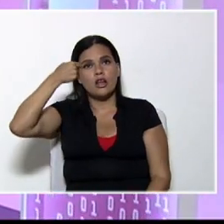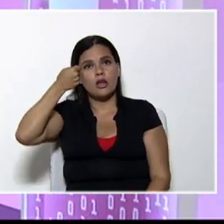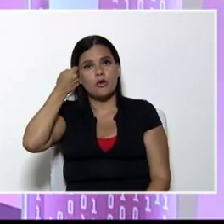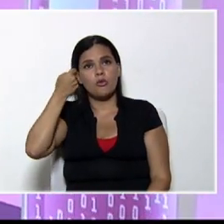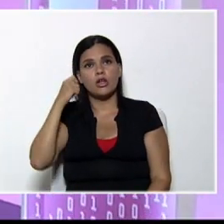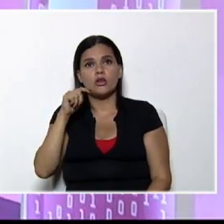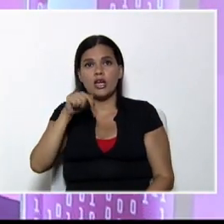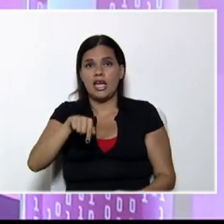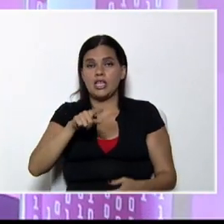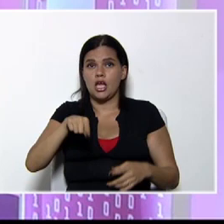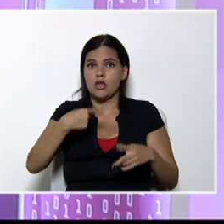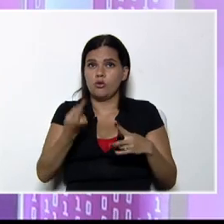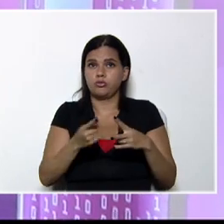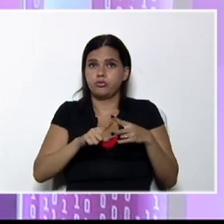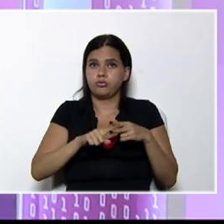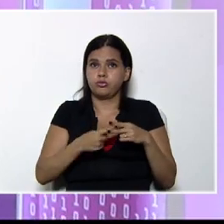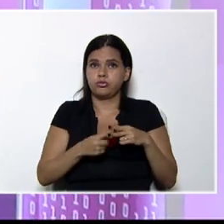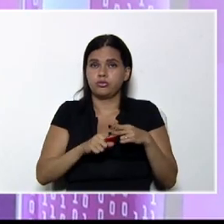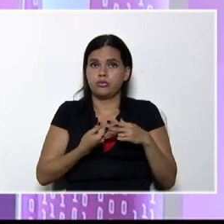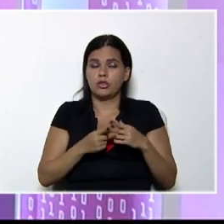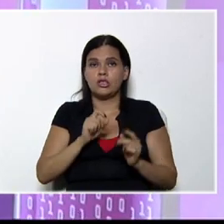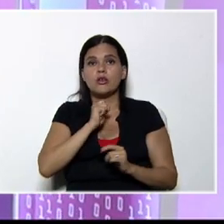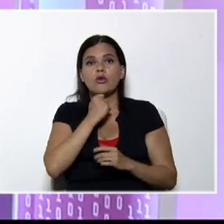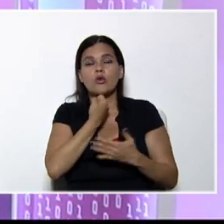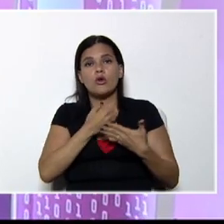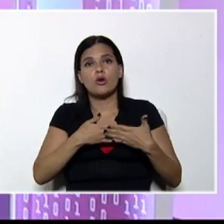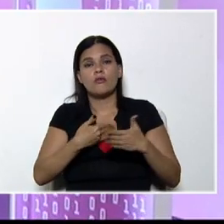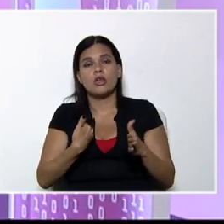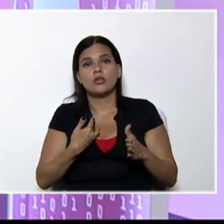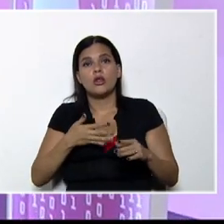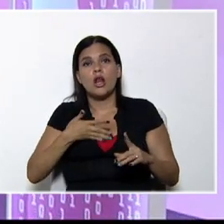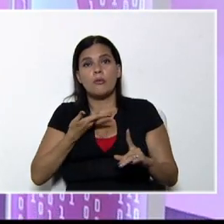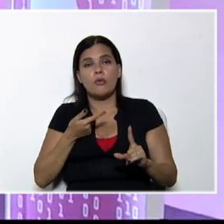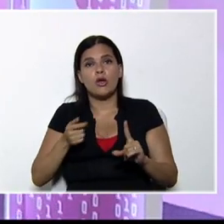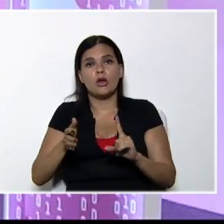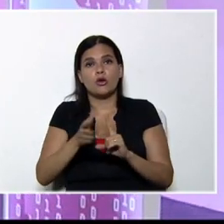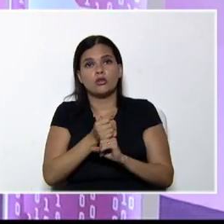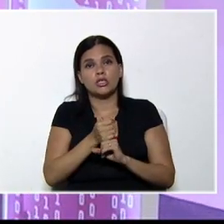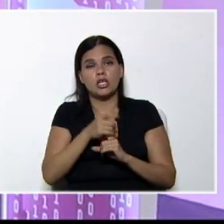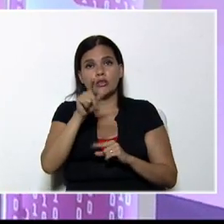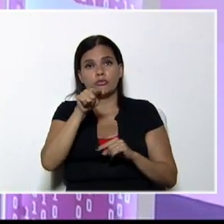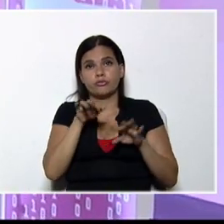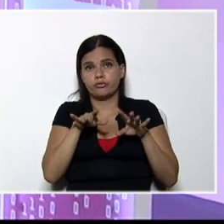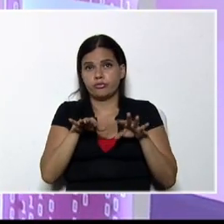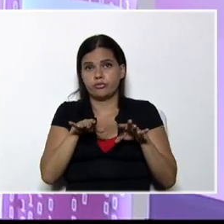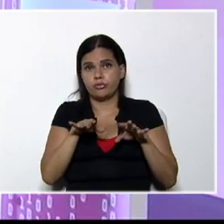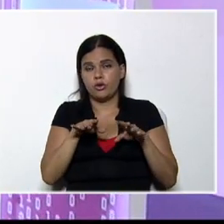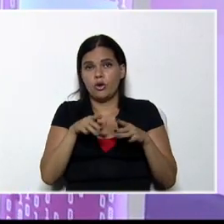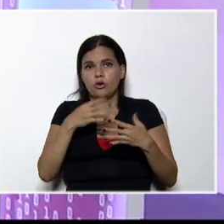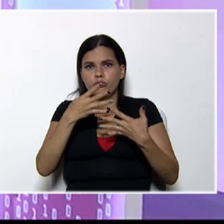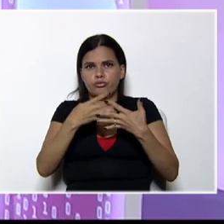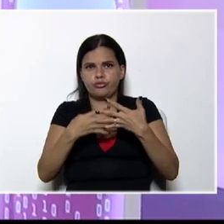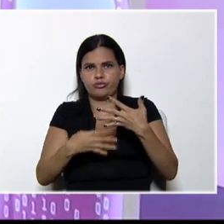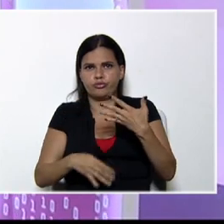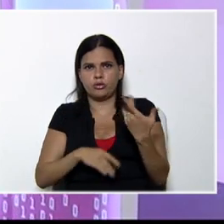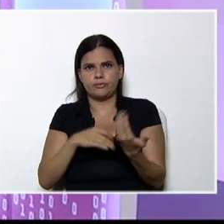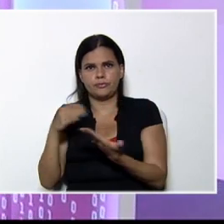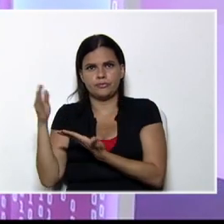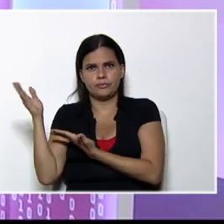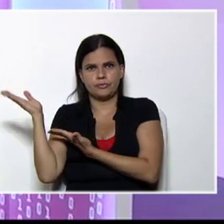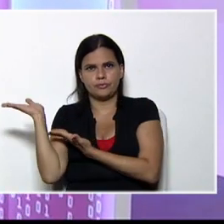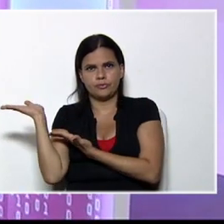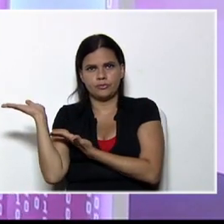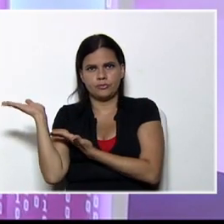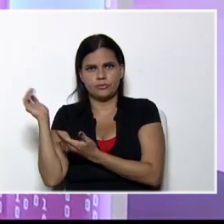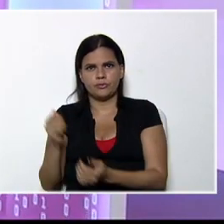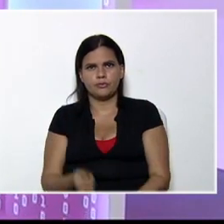que estas y otras herramientas de código abierto las pueden conseguir en sus canaimitas o descargarlas desde la página web